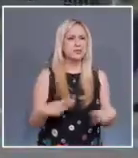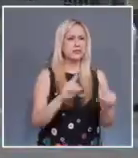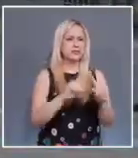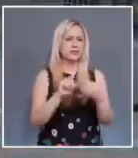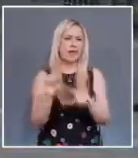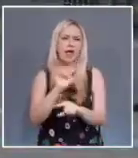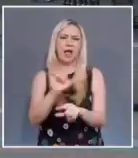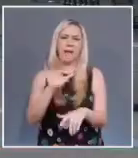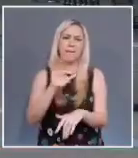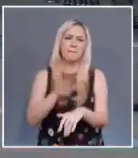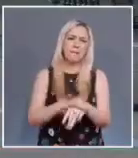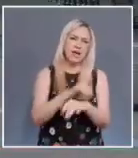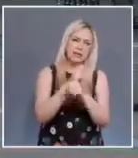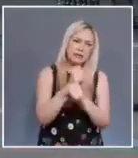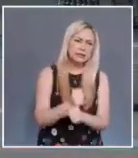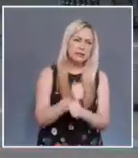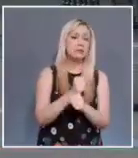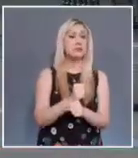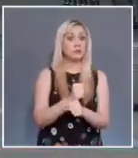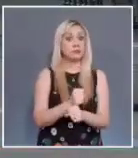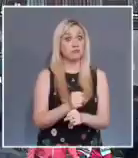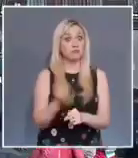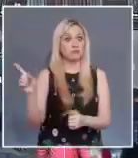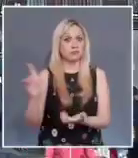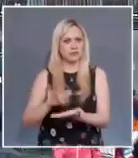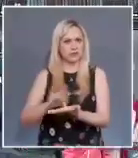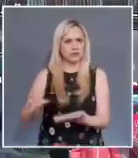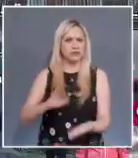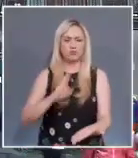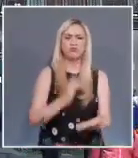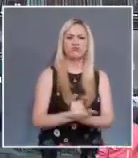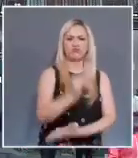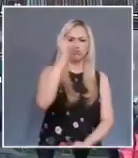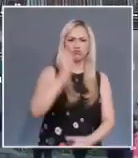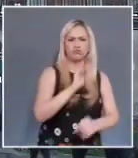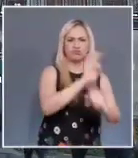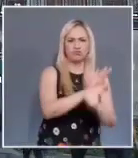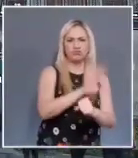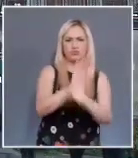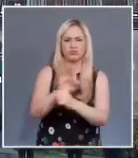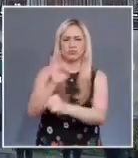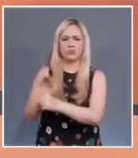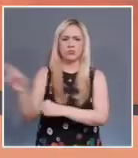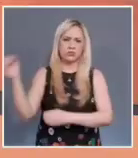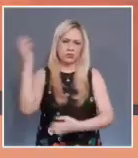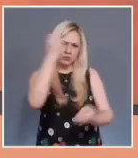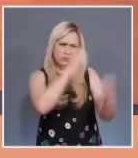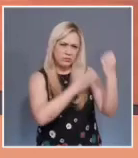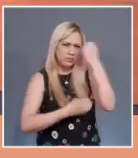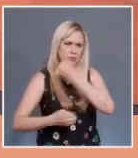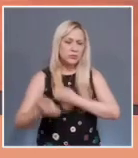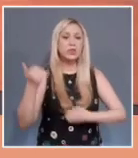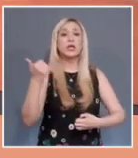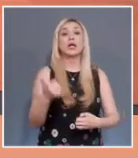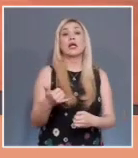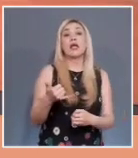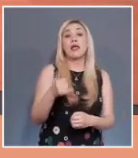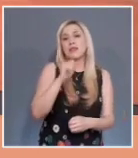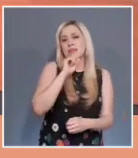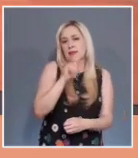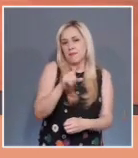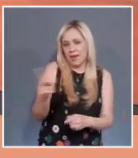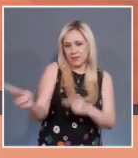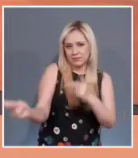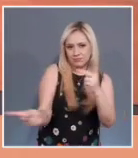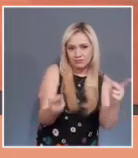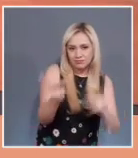en los tiempos propicios, con procesos adecuados, con un buen diagnóstico y por consenso. Así lo señaló el magistrado Felipe de